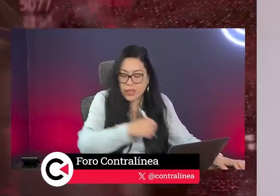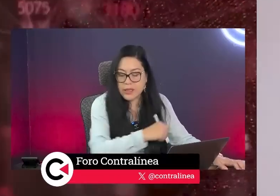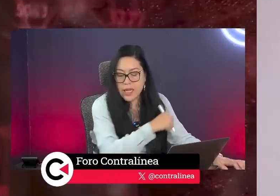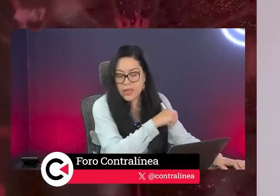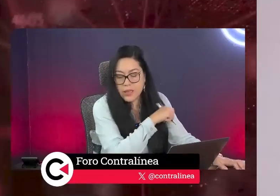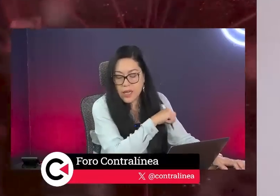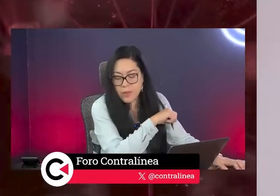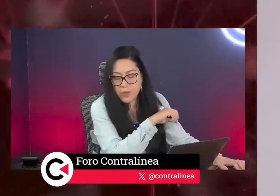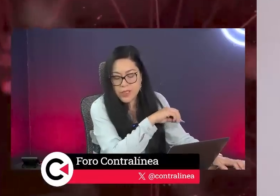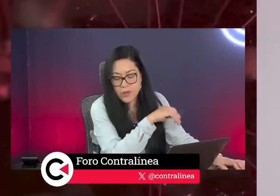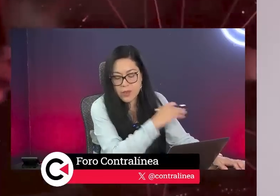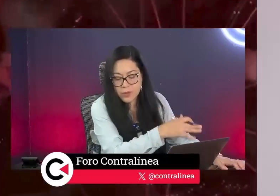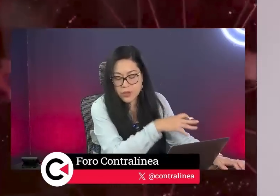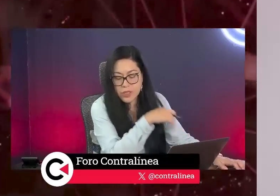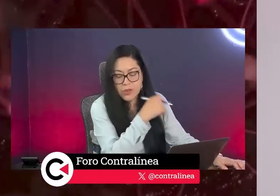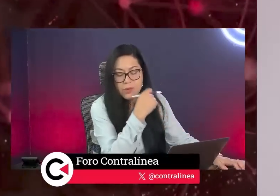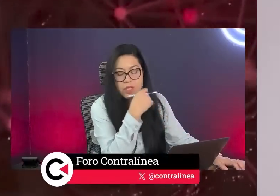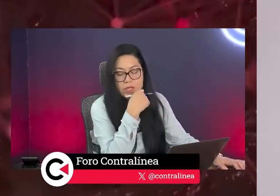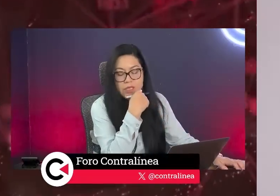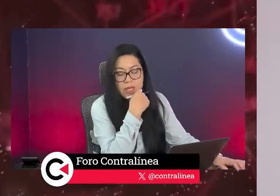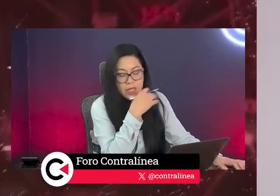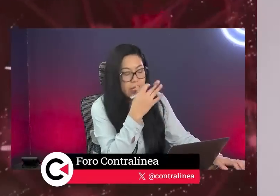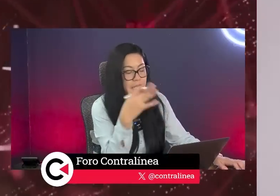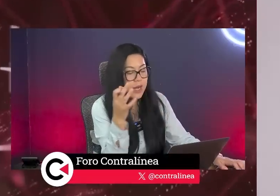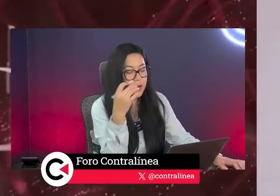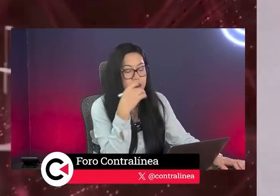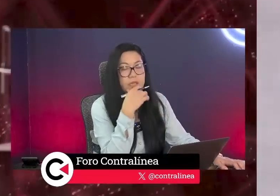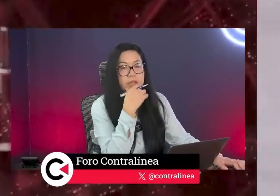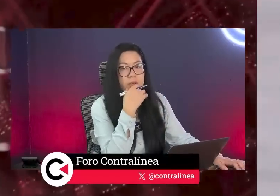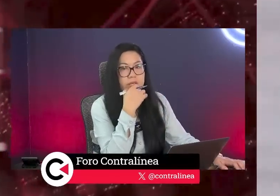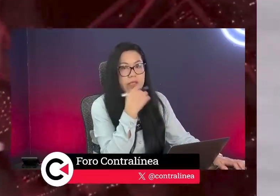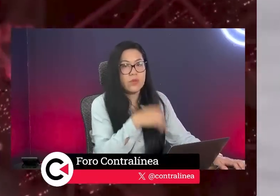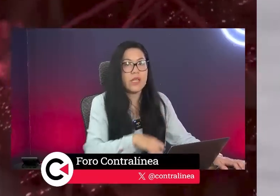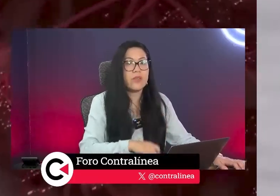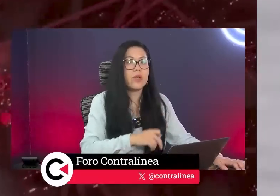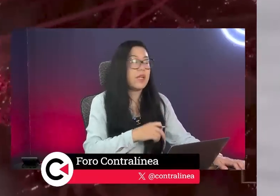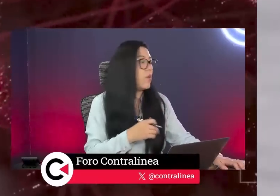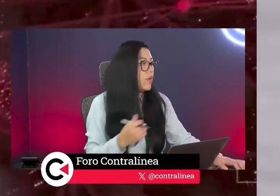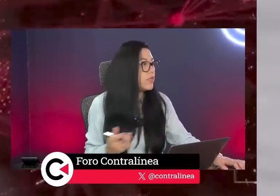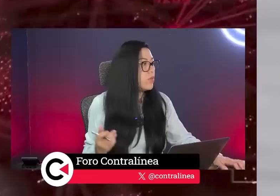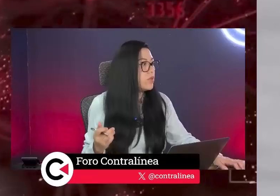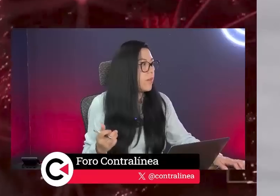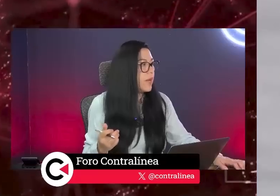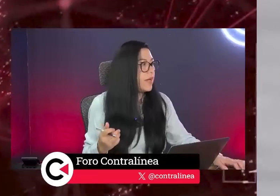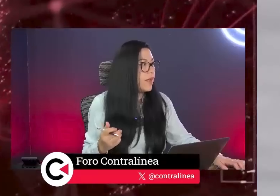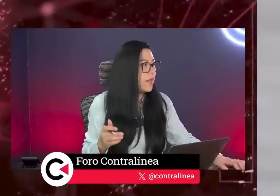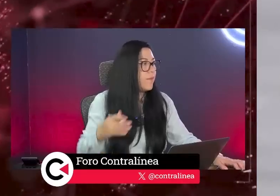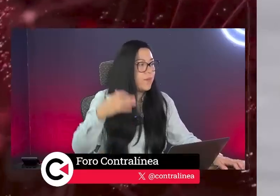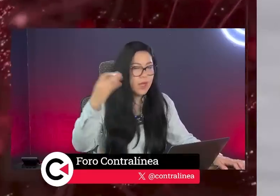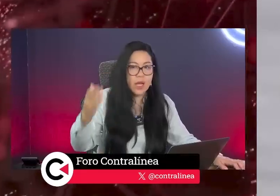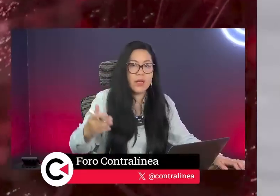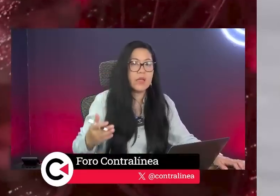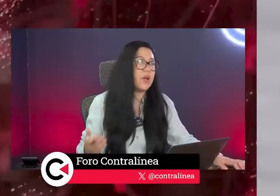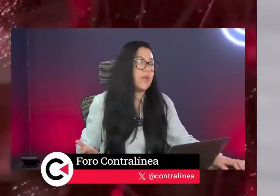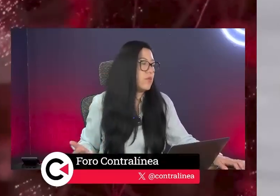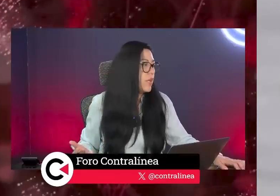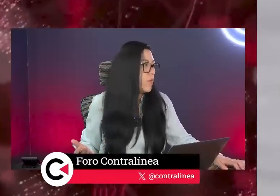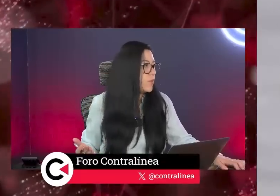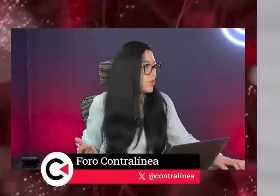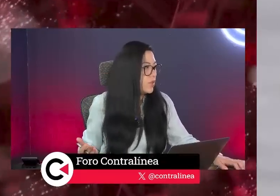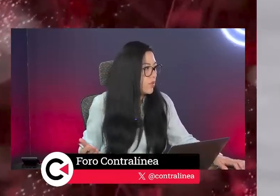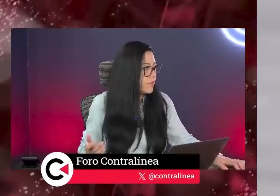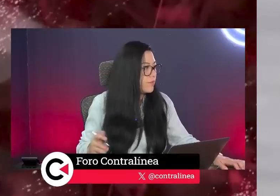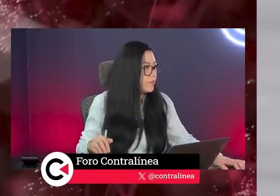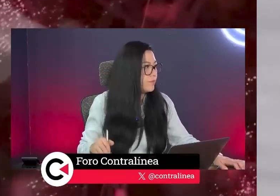así salen de la pobreza 9.5 millones, que claro, esto es un dato que no les gusta para nada a los de